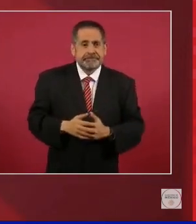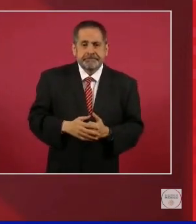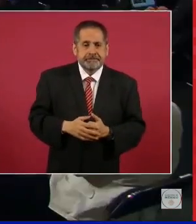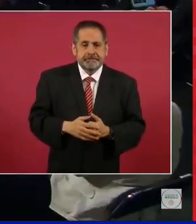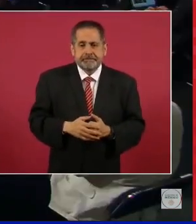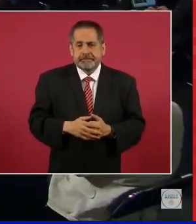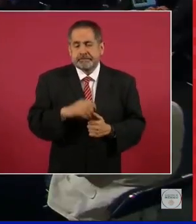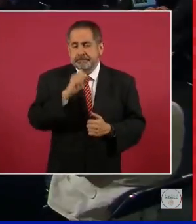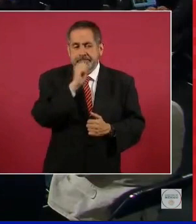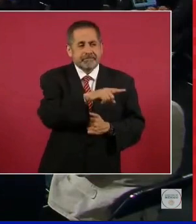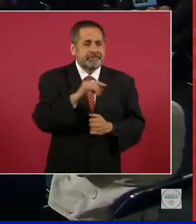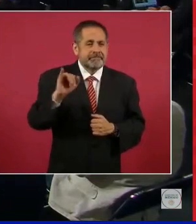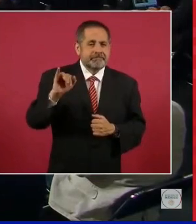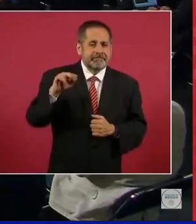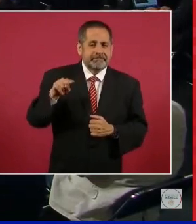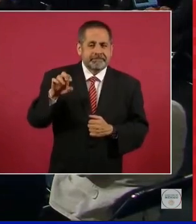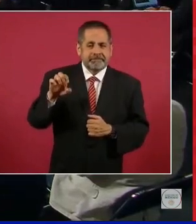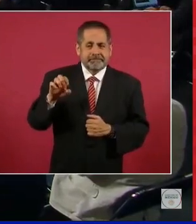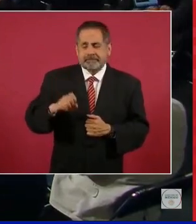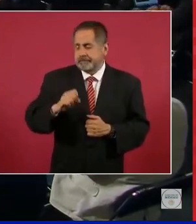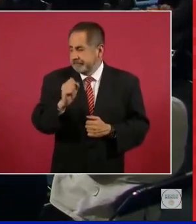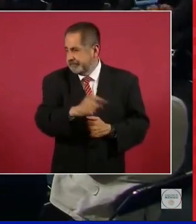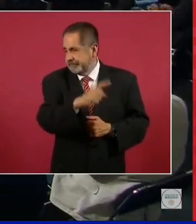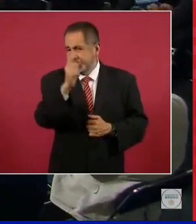el mismo INE,